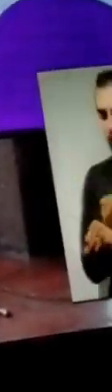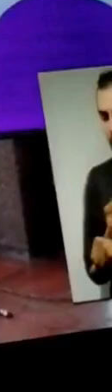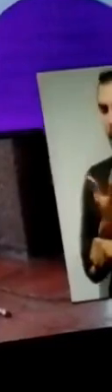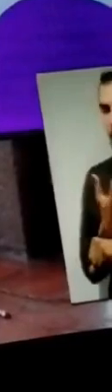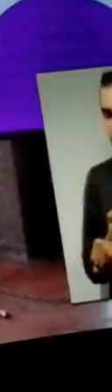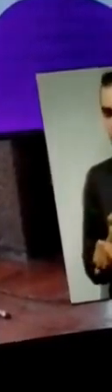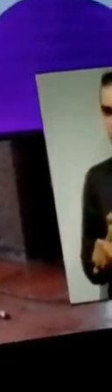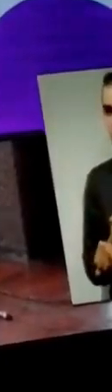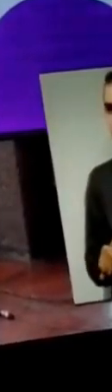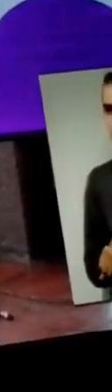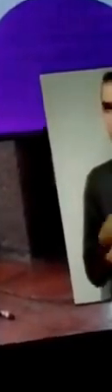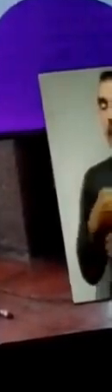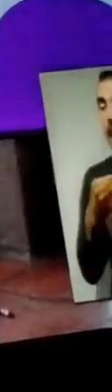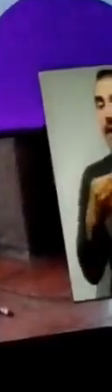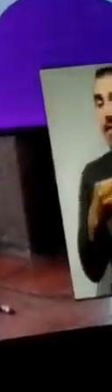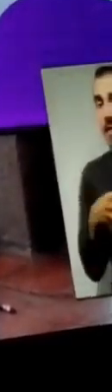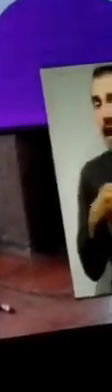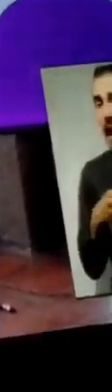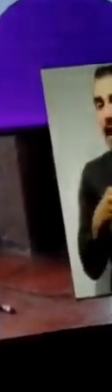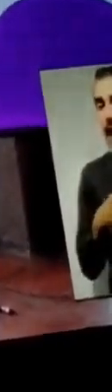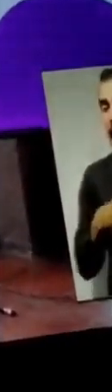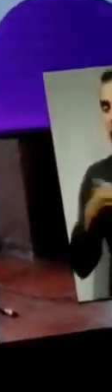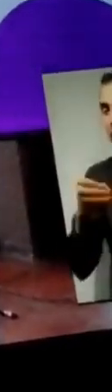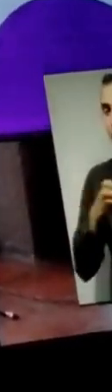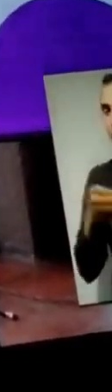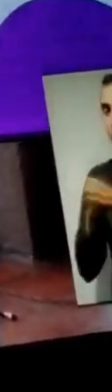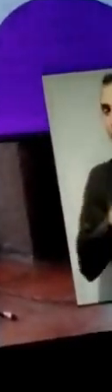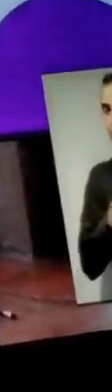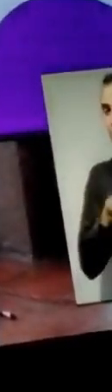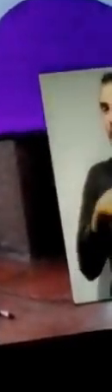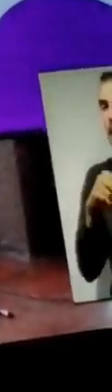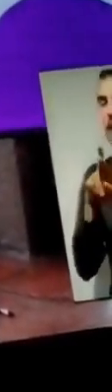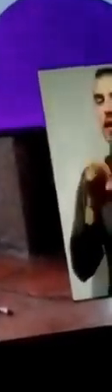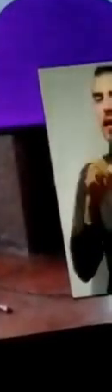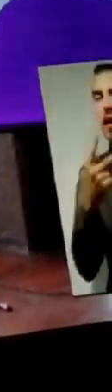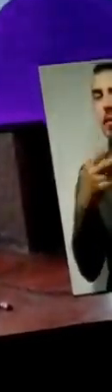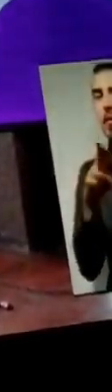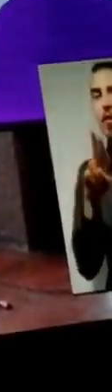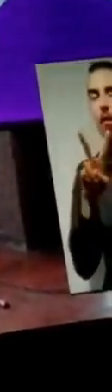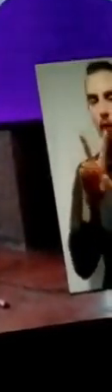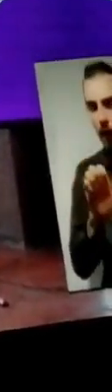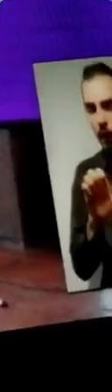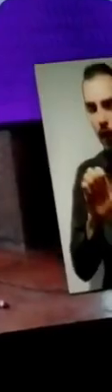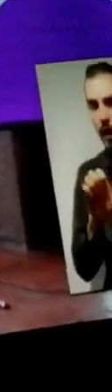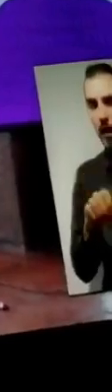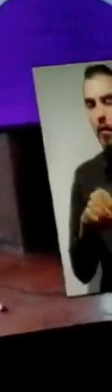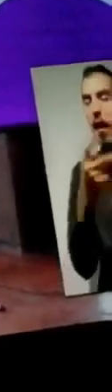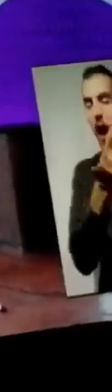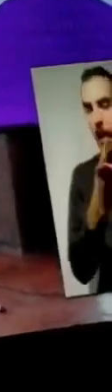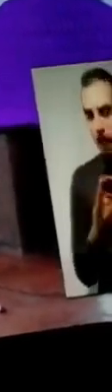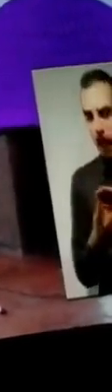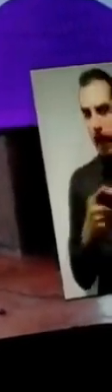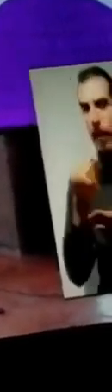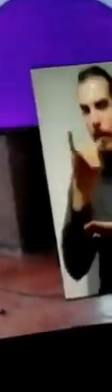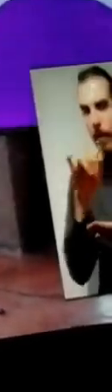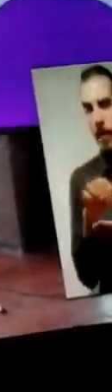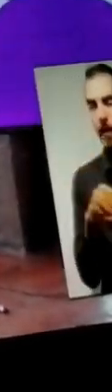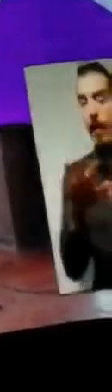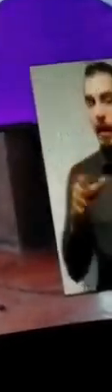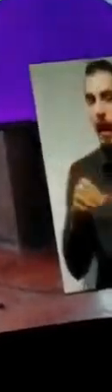Faltan estas obras también del Repube. Ya hasta ahorita son una de las últimas que